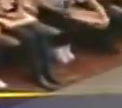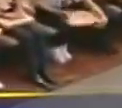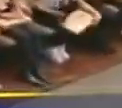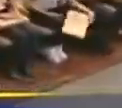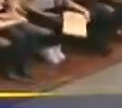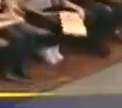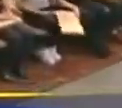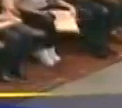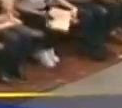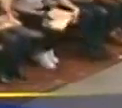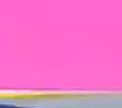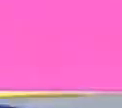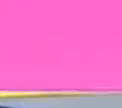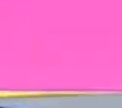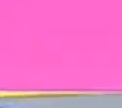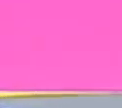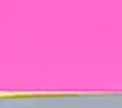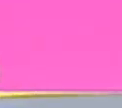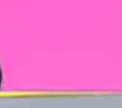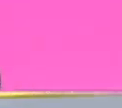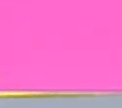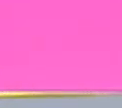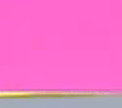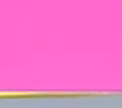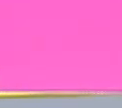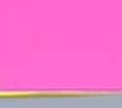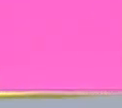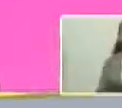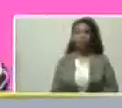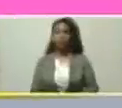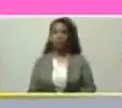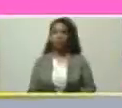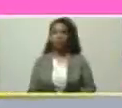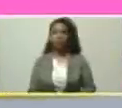viva la juventud!